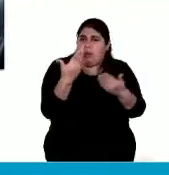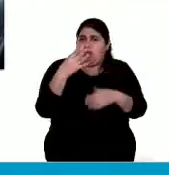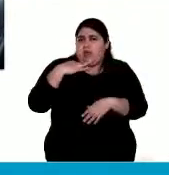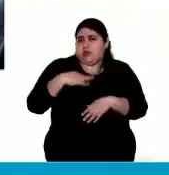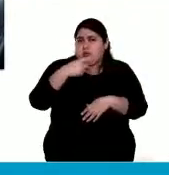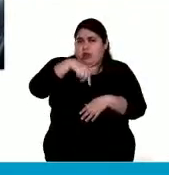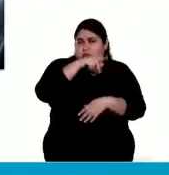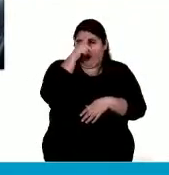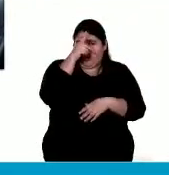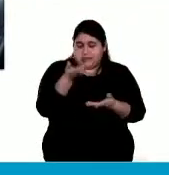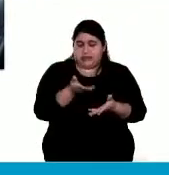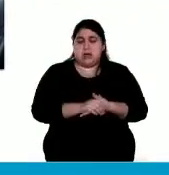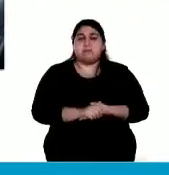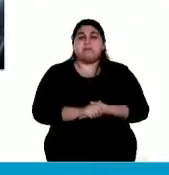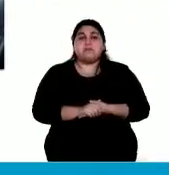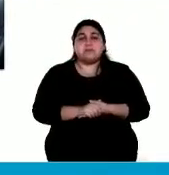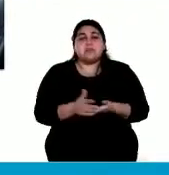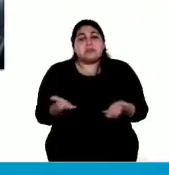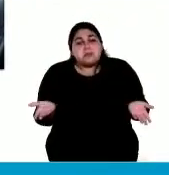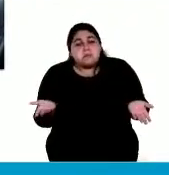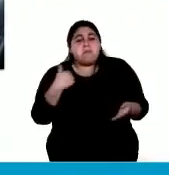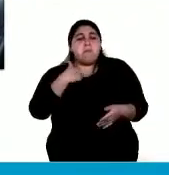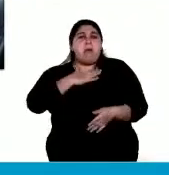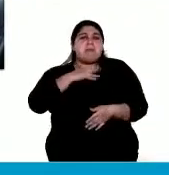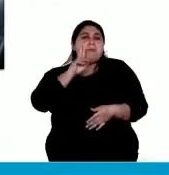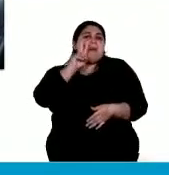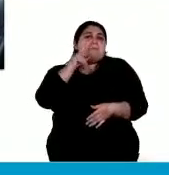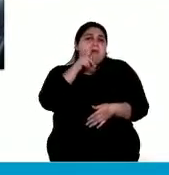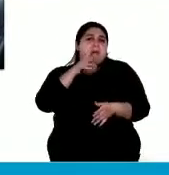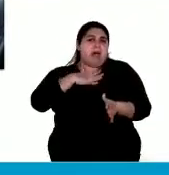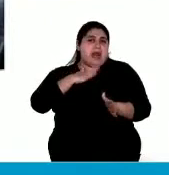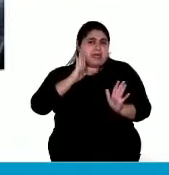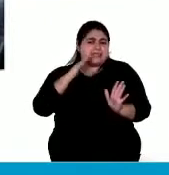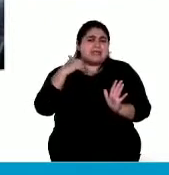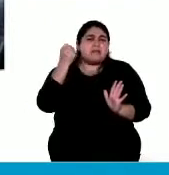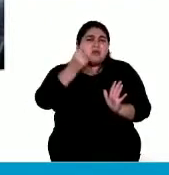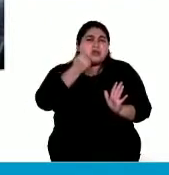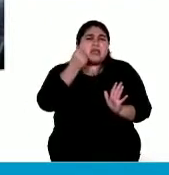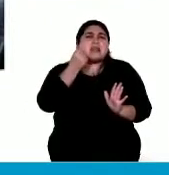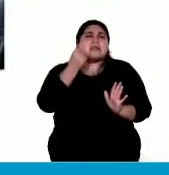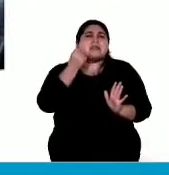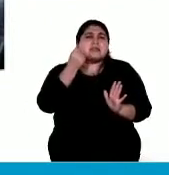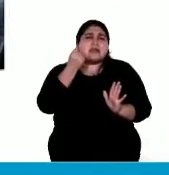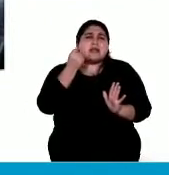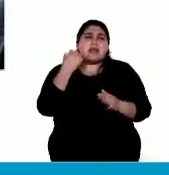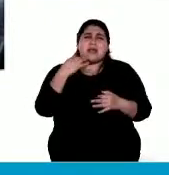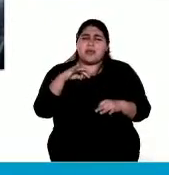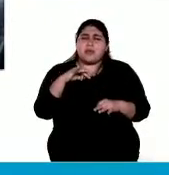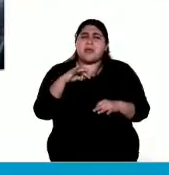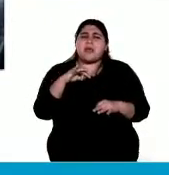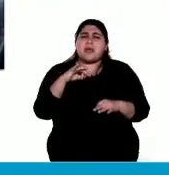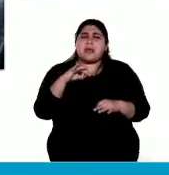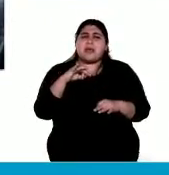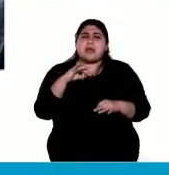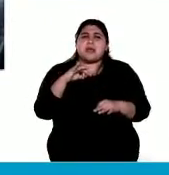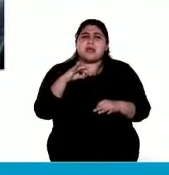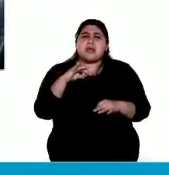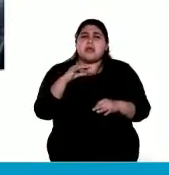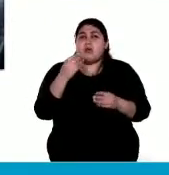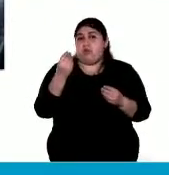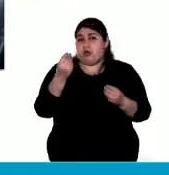Por eso es que a mí me parece que es importante tener en cuenta esto,